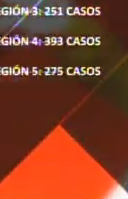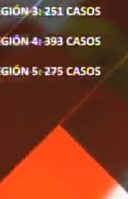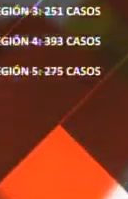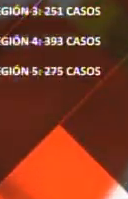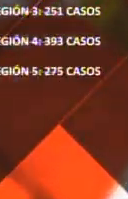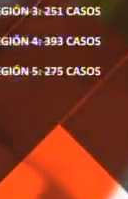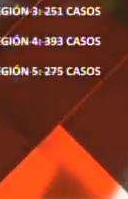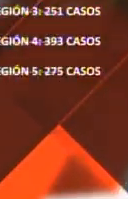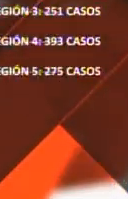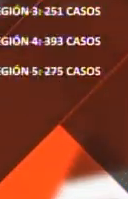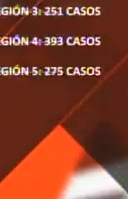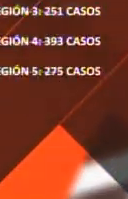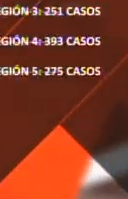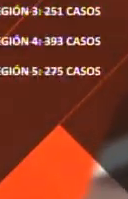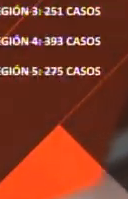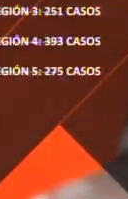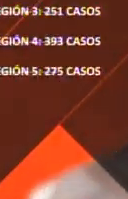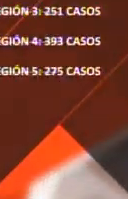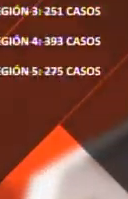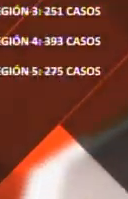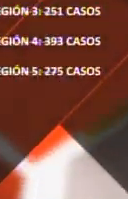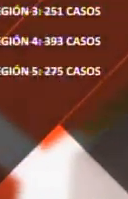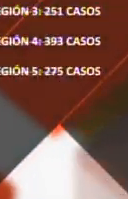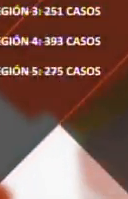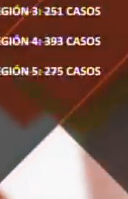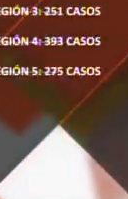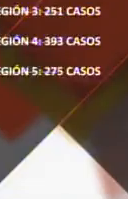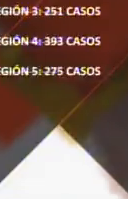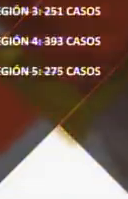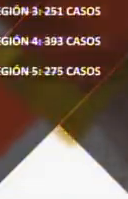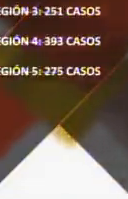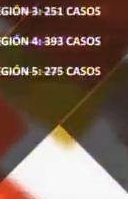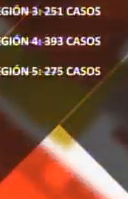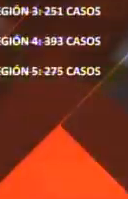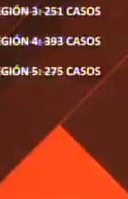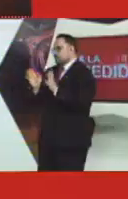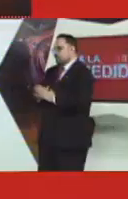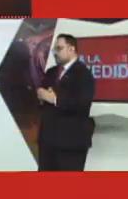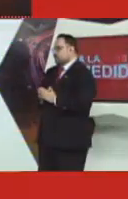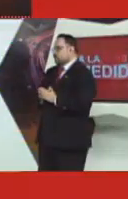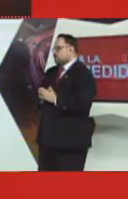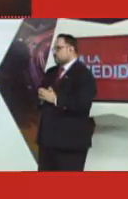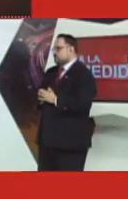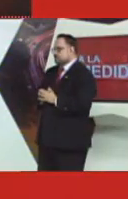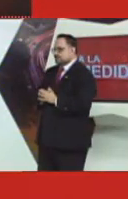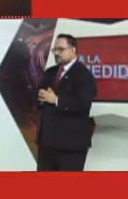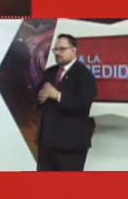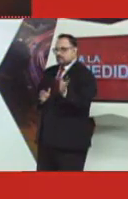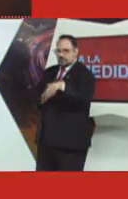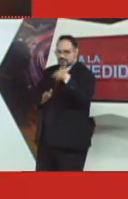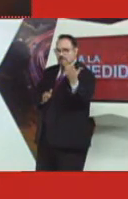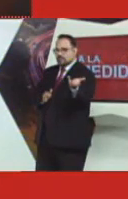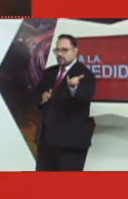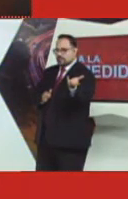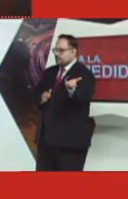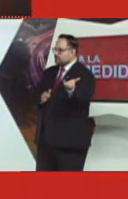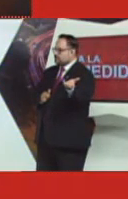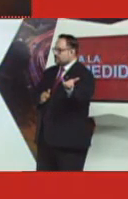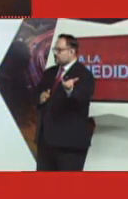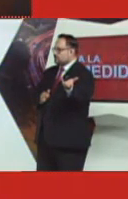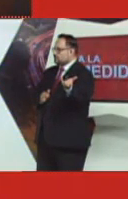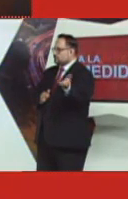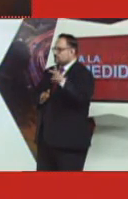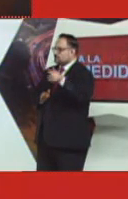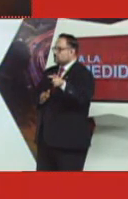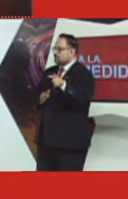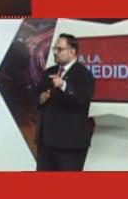para hoy, 1 de junio del 2020. La situación, Sandy, es que, vuelvo a recalcarlo una vez más, se habla de que van a